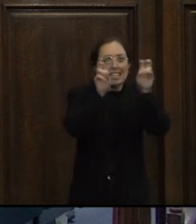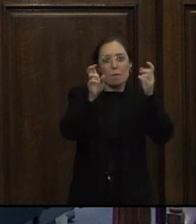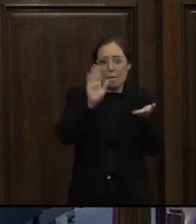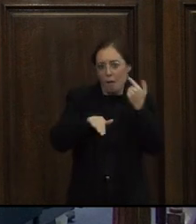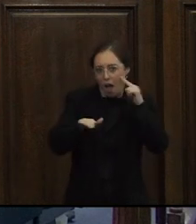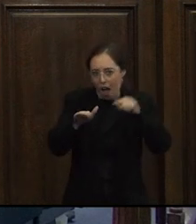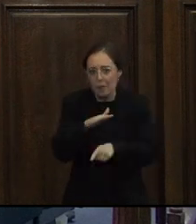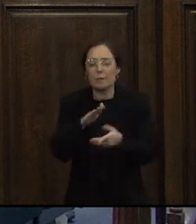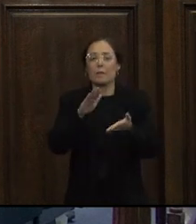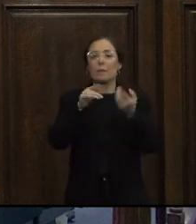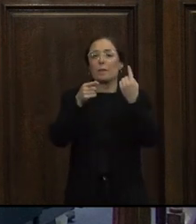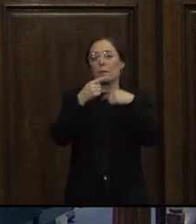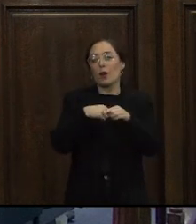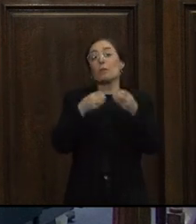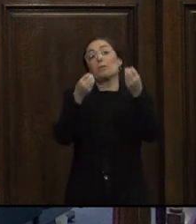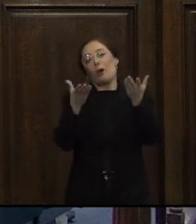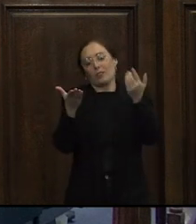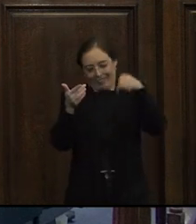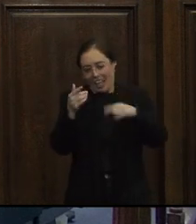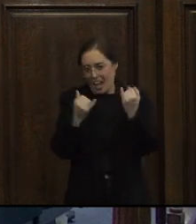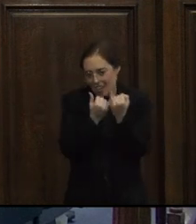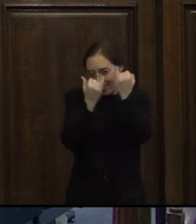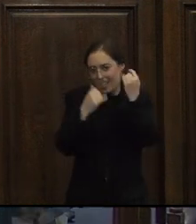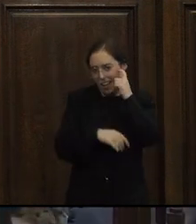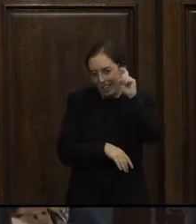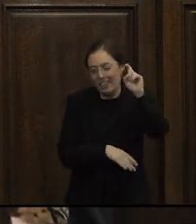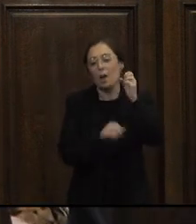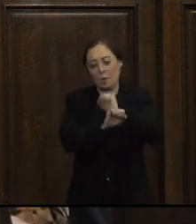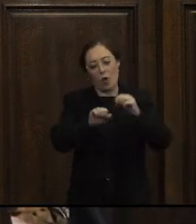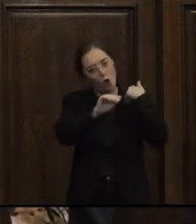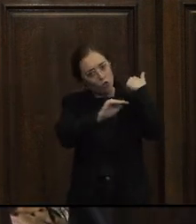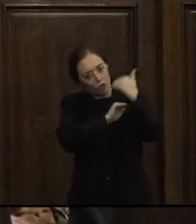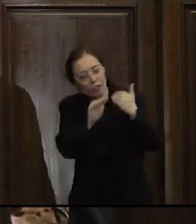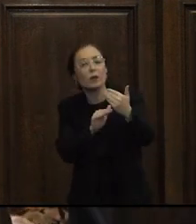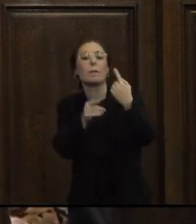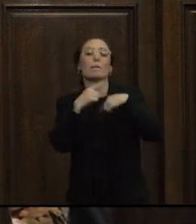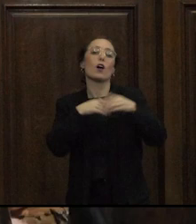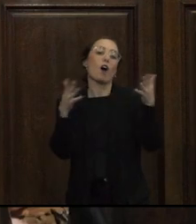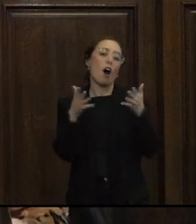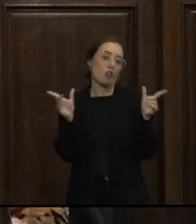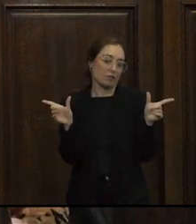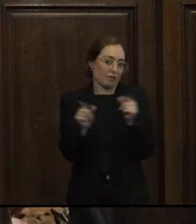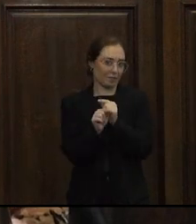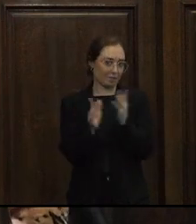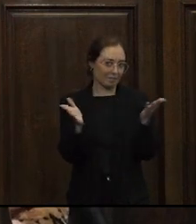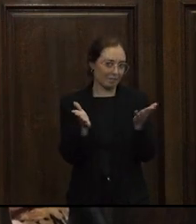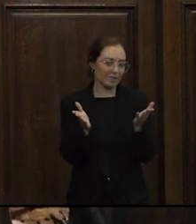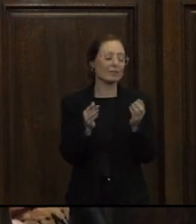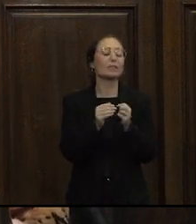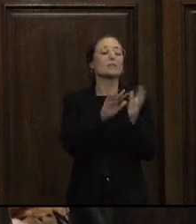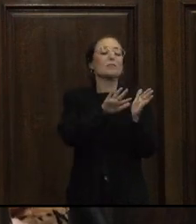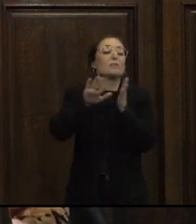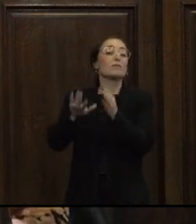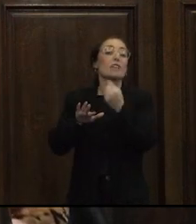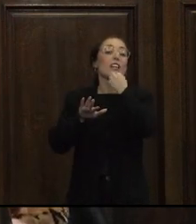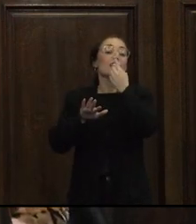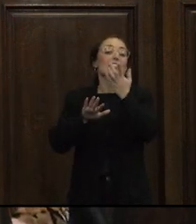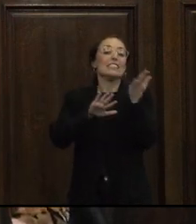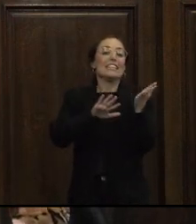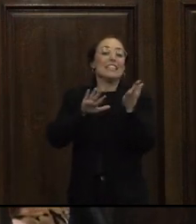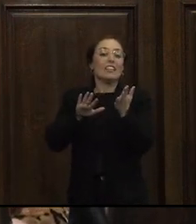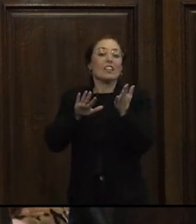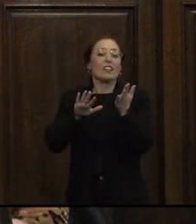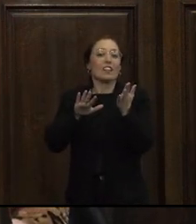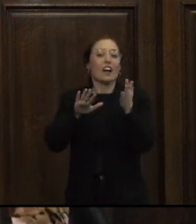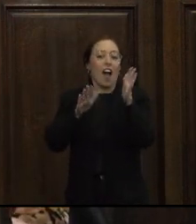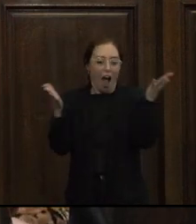bueno, como esto continuará y hoy nos toca hacer el acto de cierre. Bueno, por un lado decirles que esta